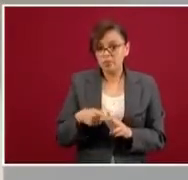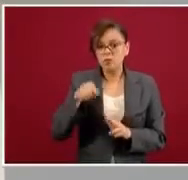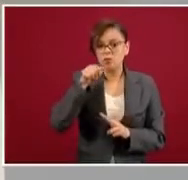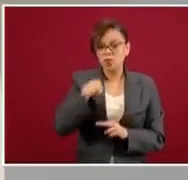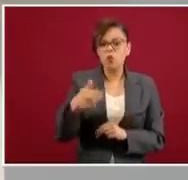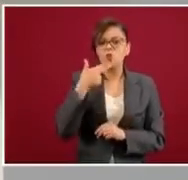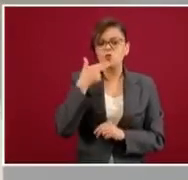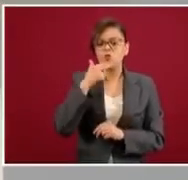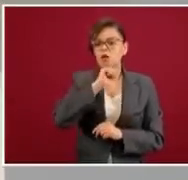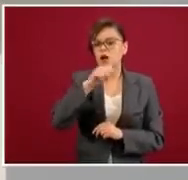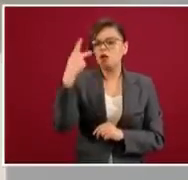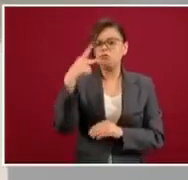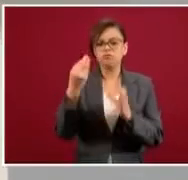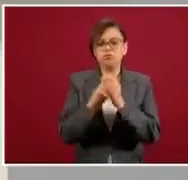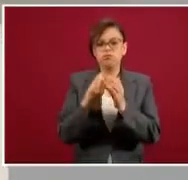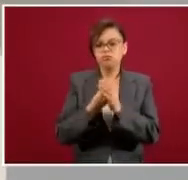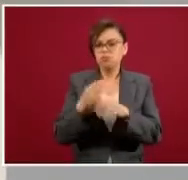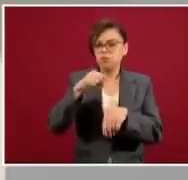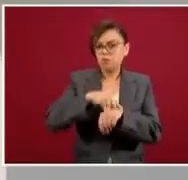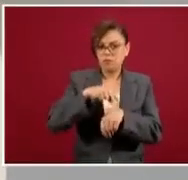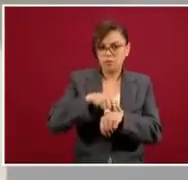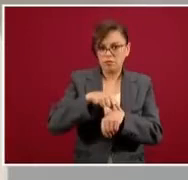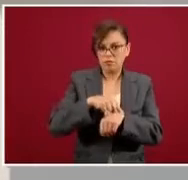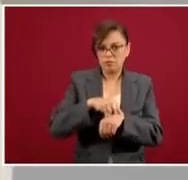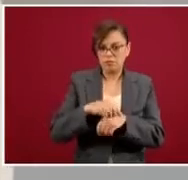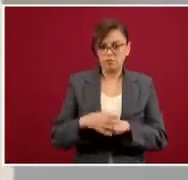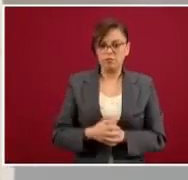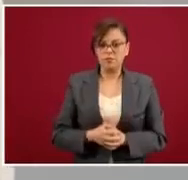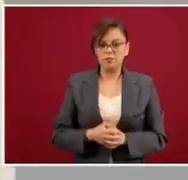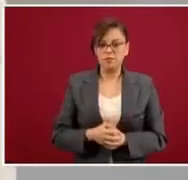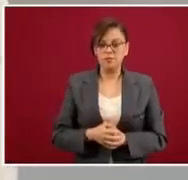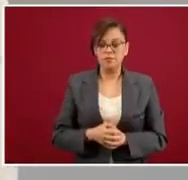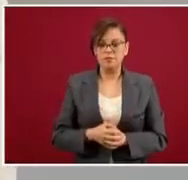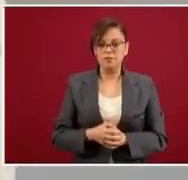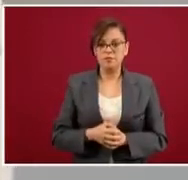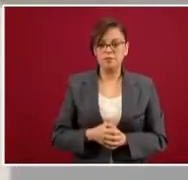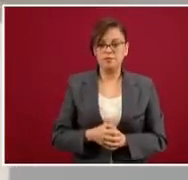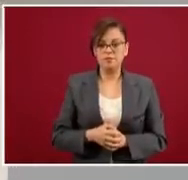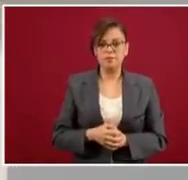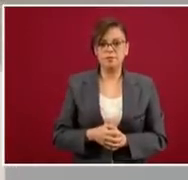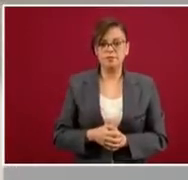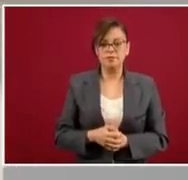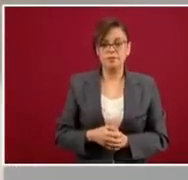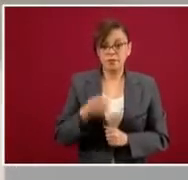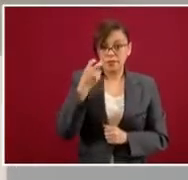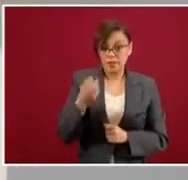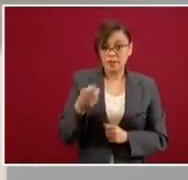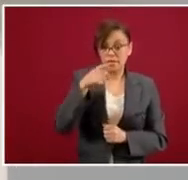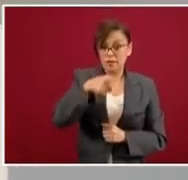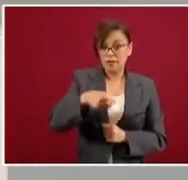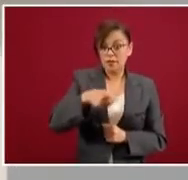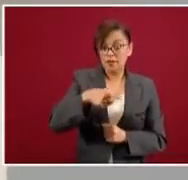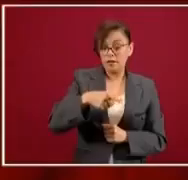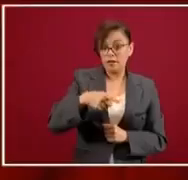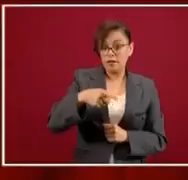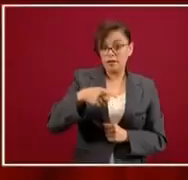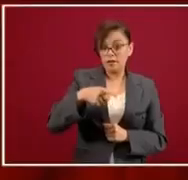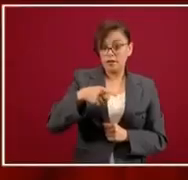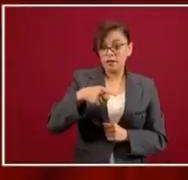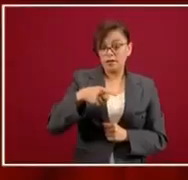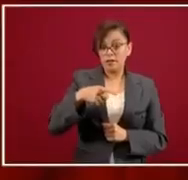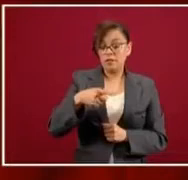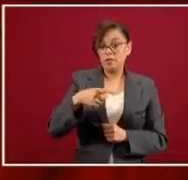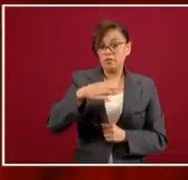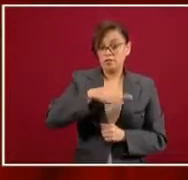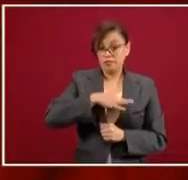tan trascendente para la atención, que es si la carga viral es alta o es